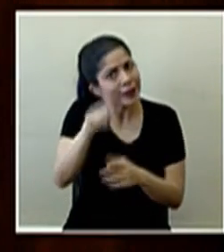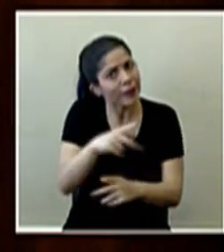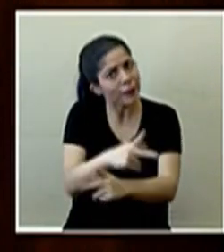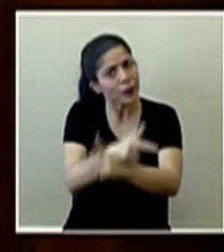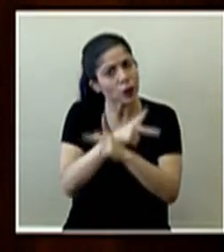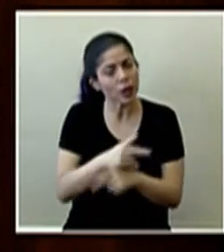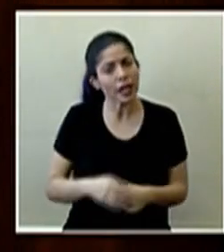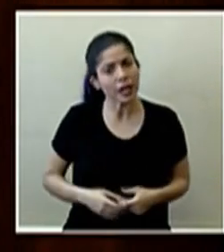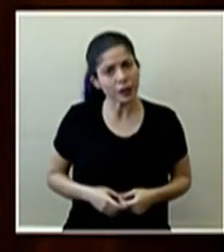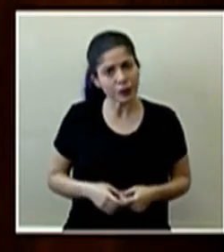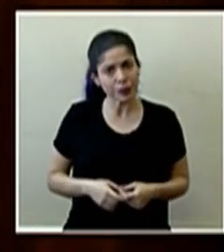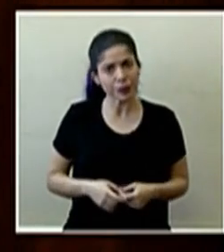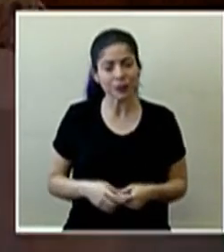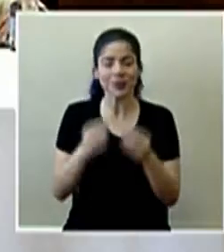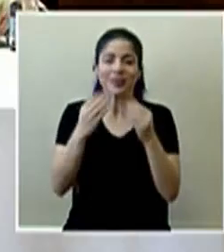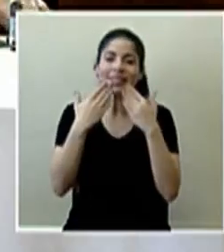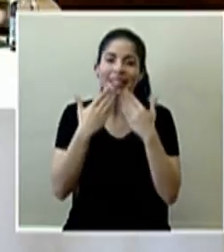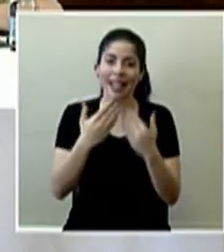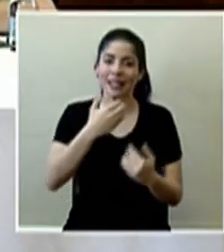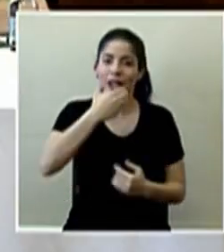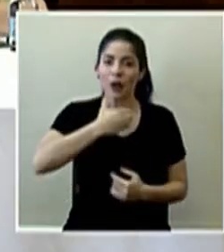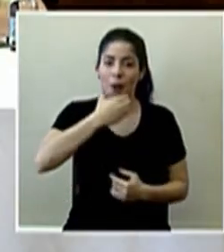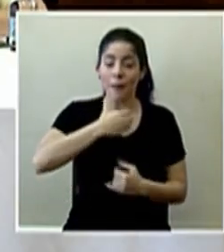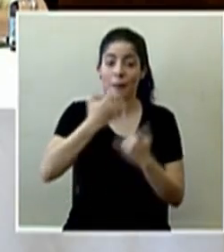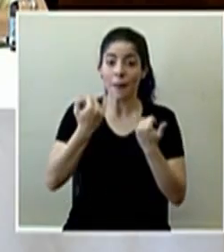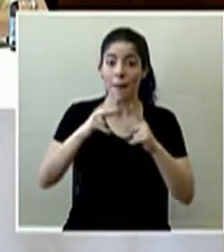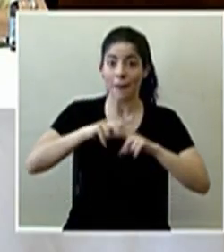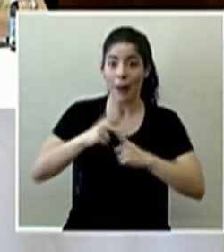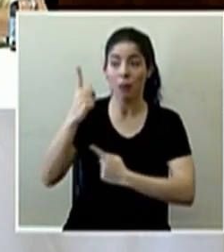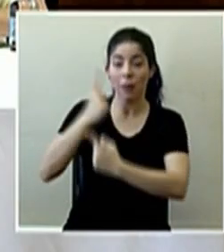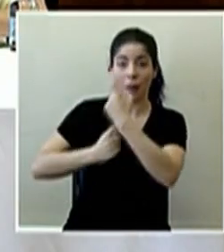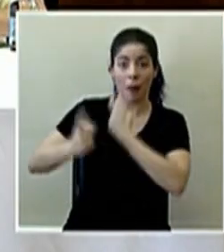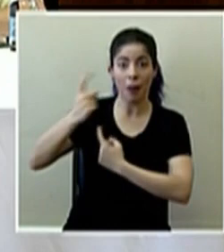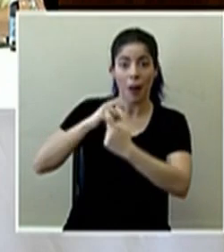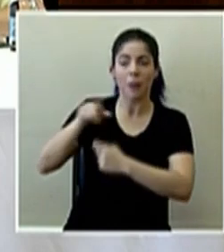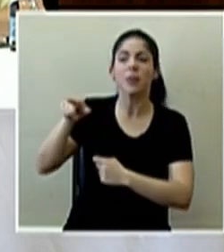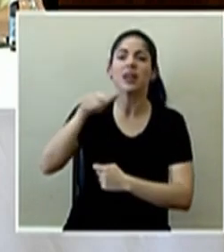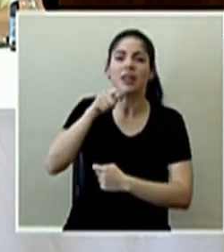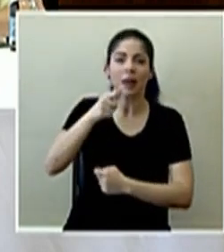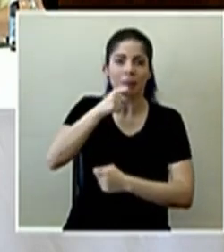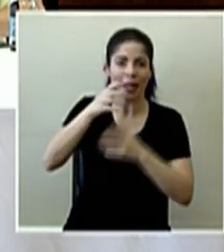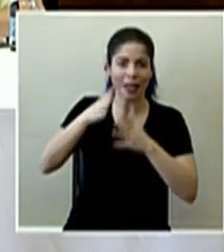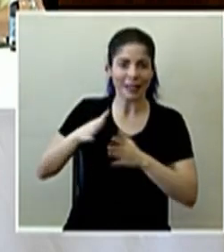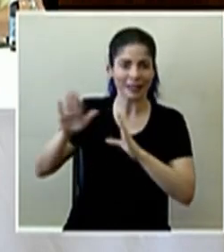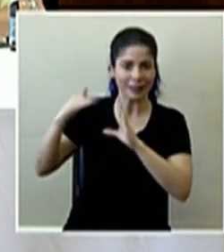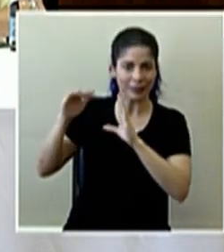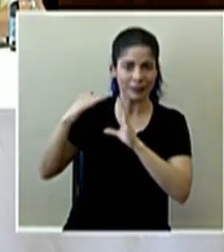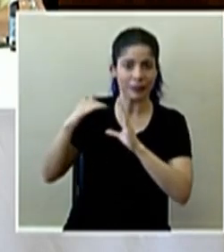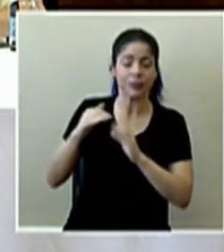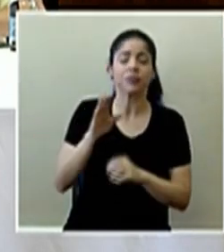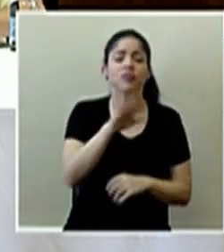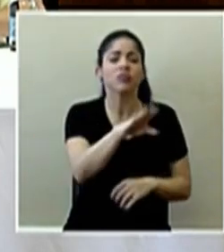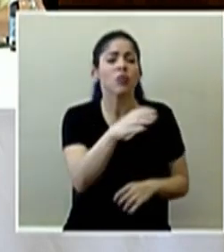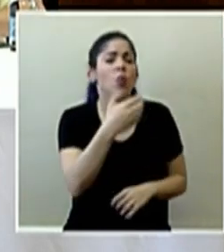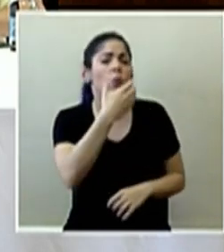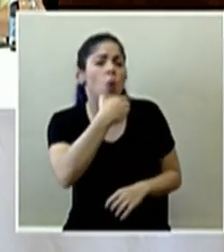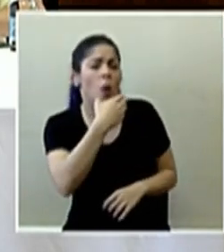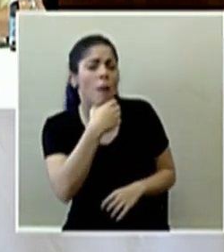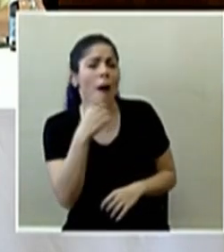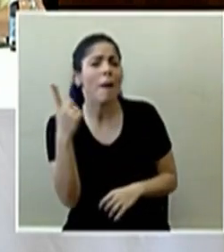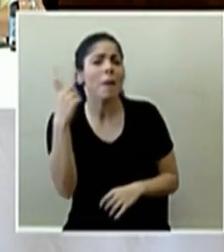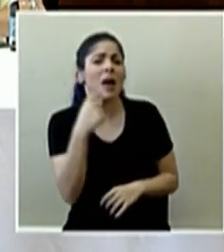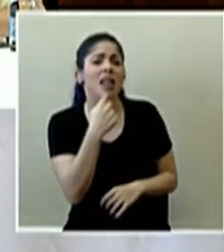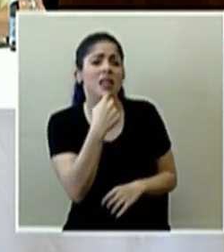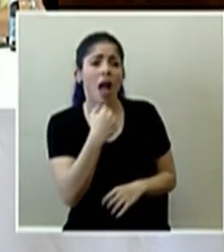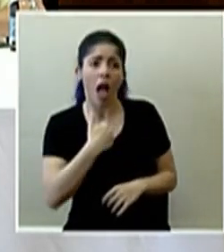protegerlos. Muchas gracias, don Román. Iniciamos con las consultas que nos envían los colegas. Don Román, Nos consultan